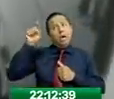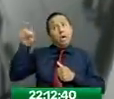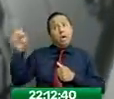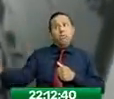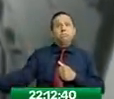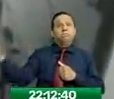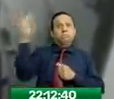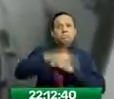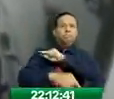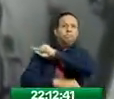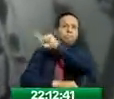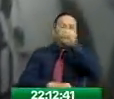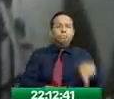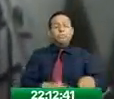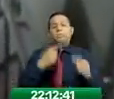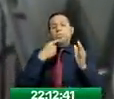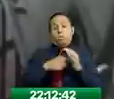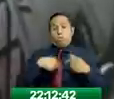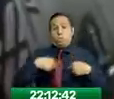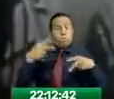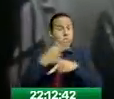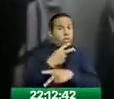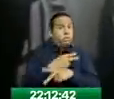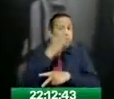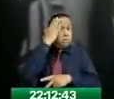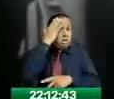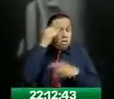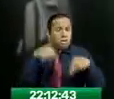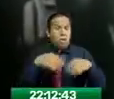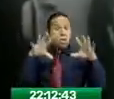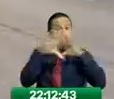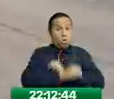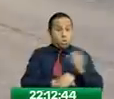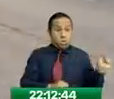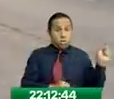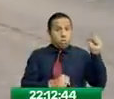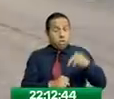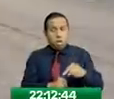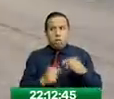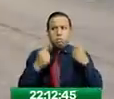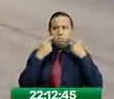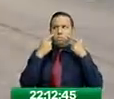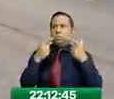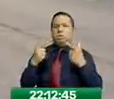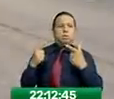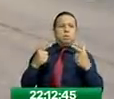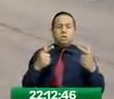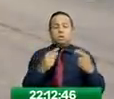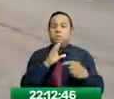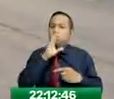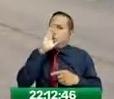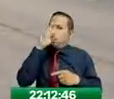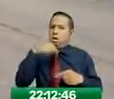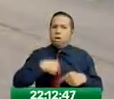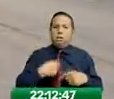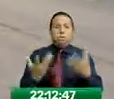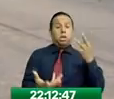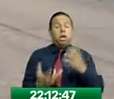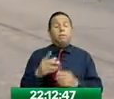Así es peligroso, yo a veces cuando llego en las noches yo sé tener cuidado porque uno tiene que ver y a veces cuando usted se da